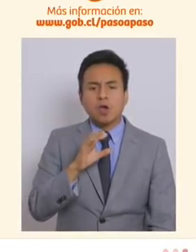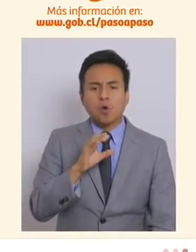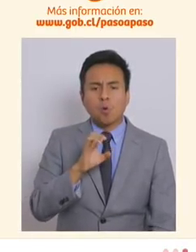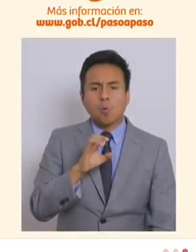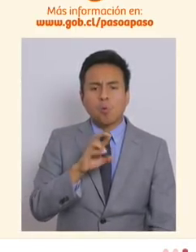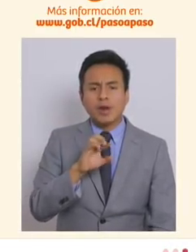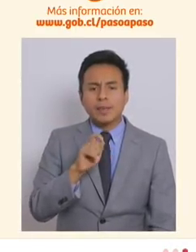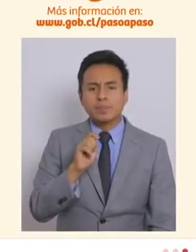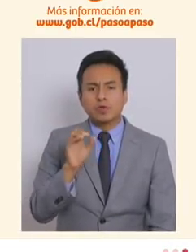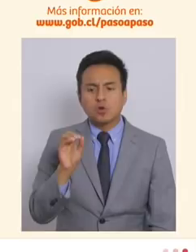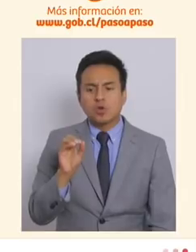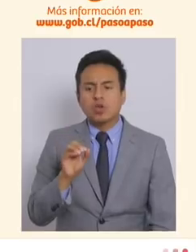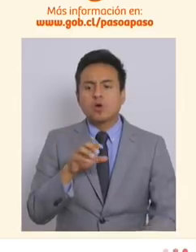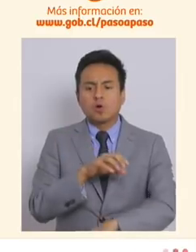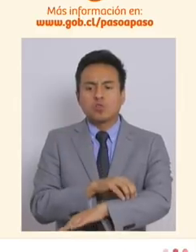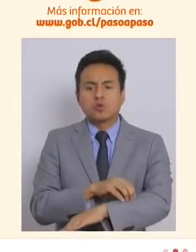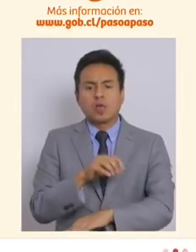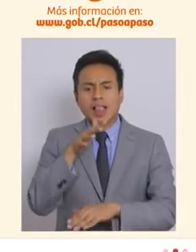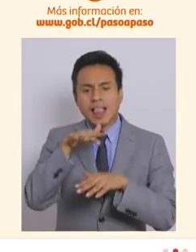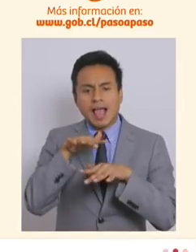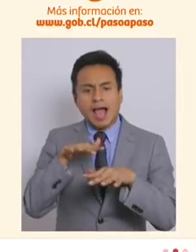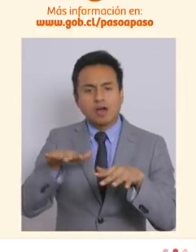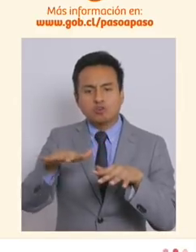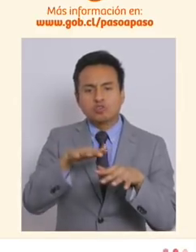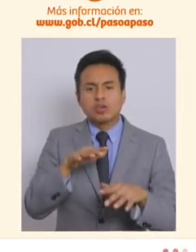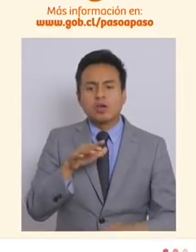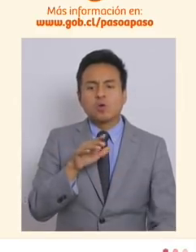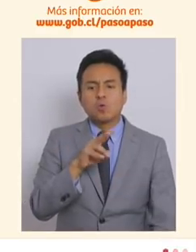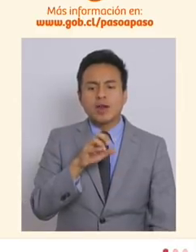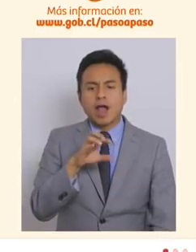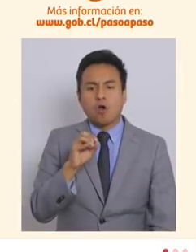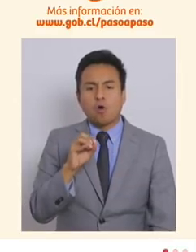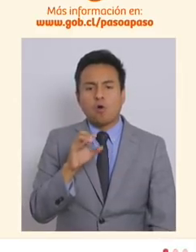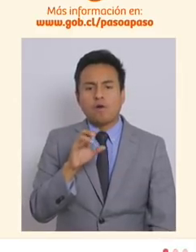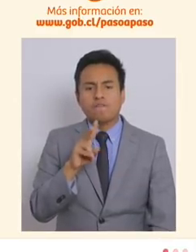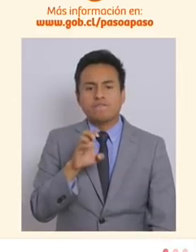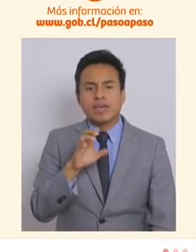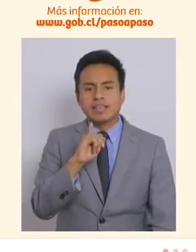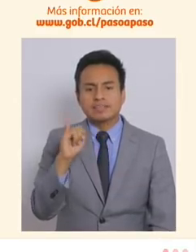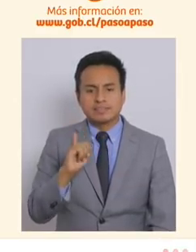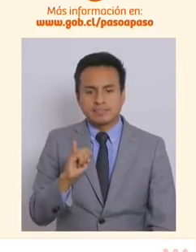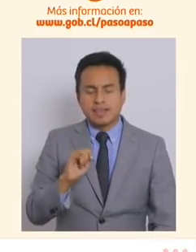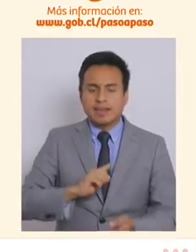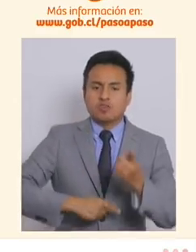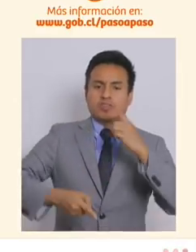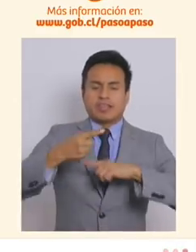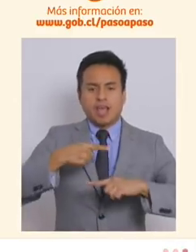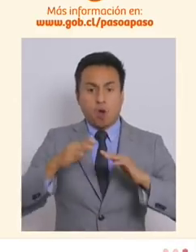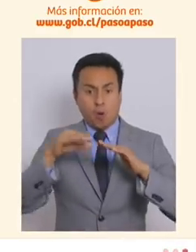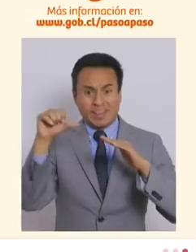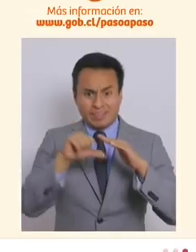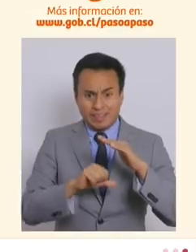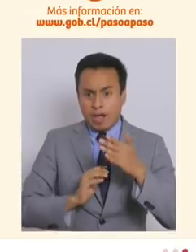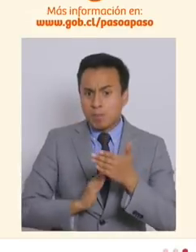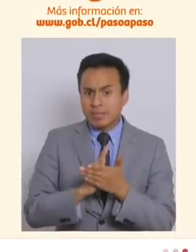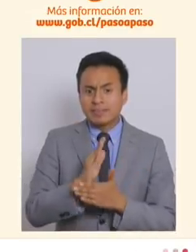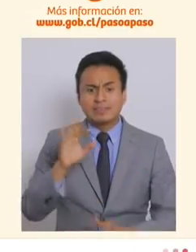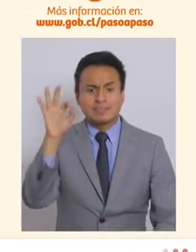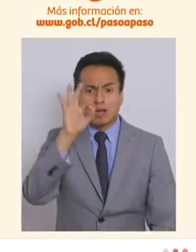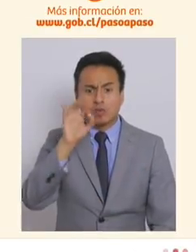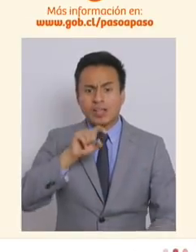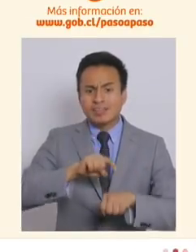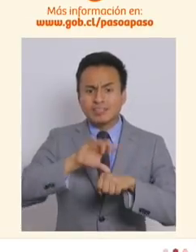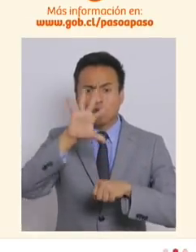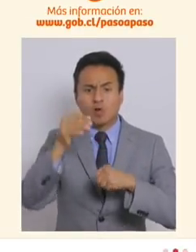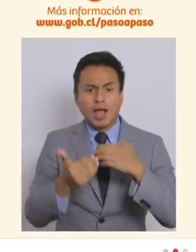región de los lagos curacó de vélez retroceda en la cuarentena a partir del día sábado a